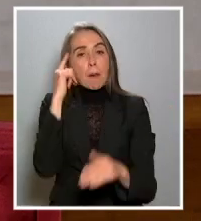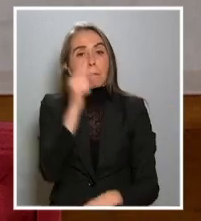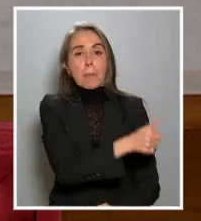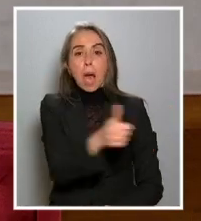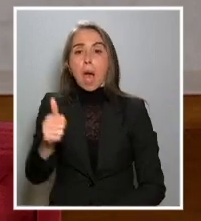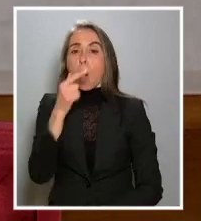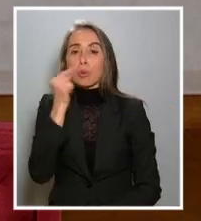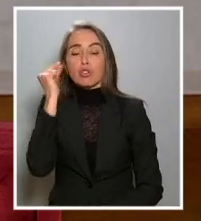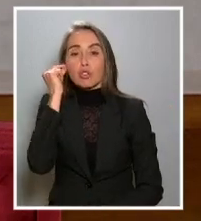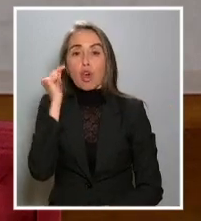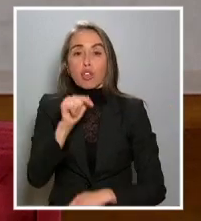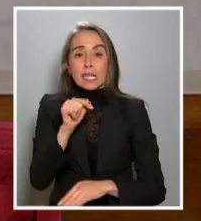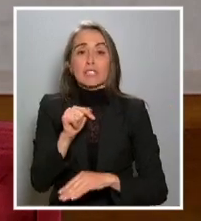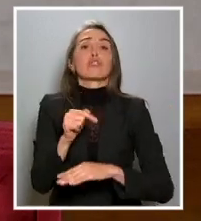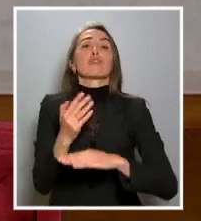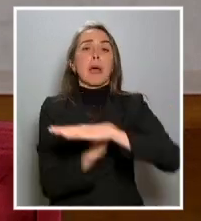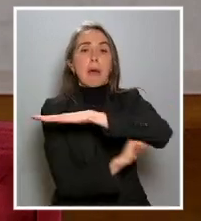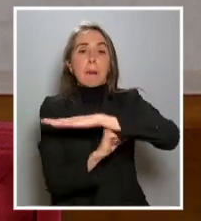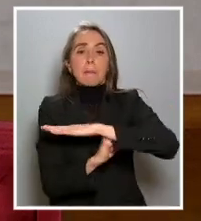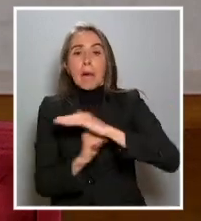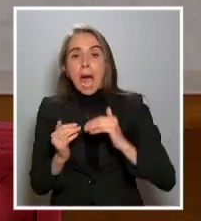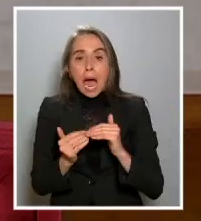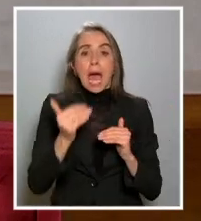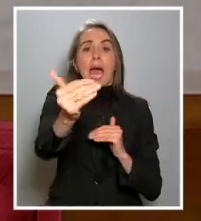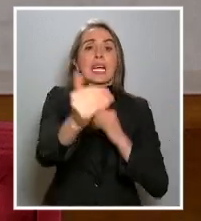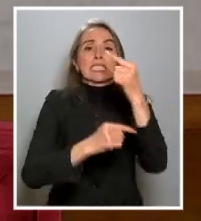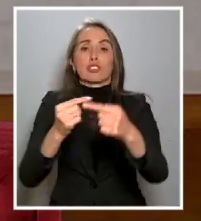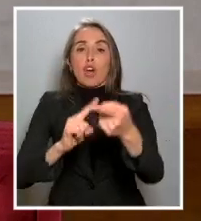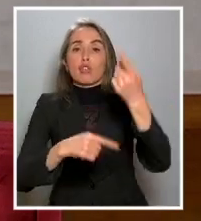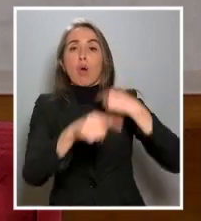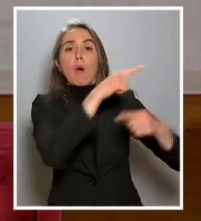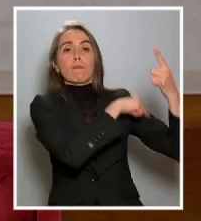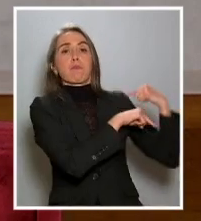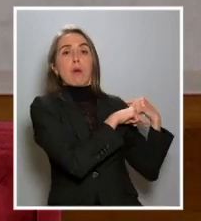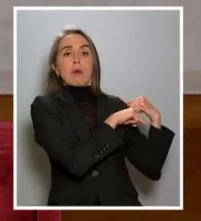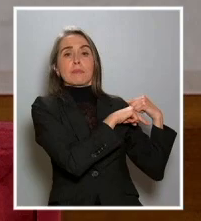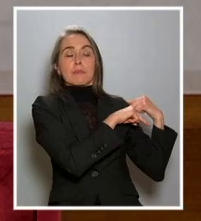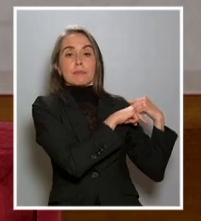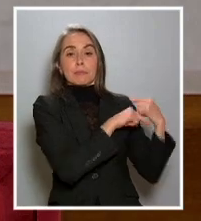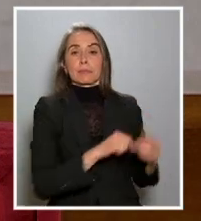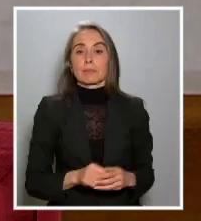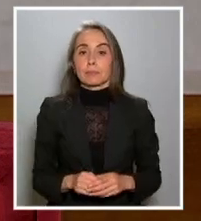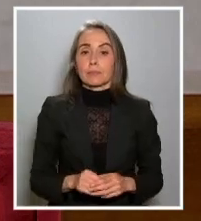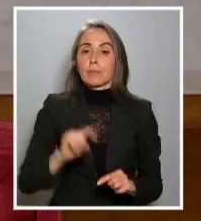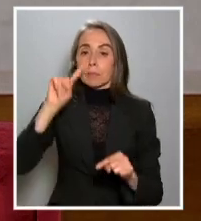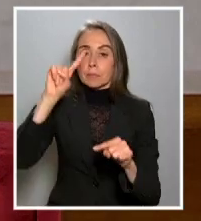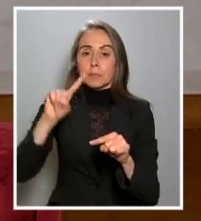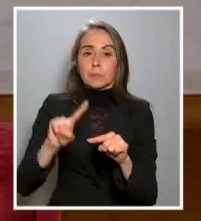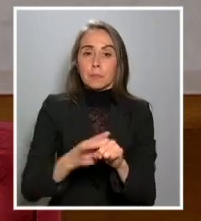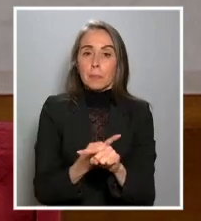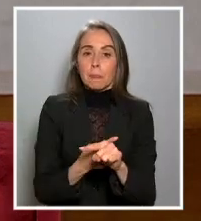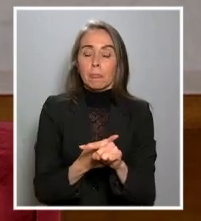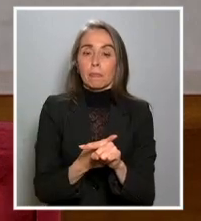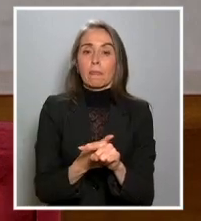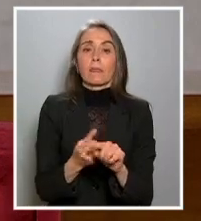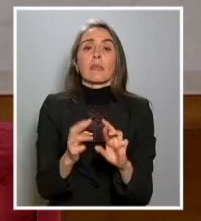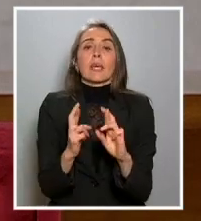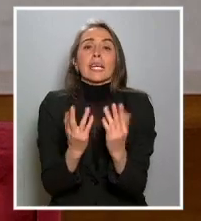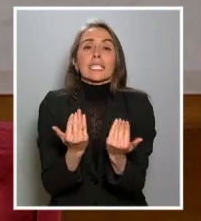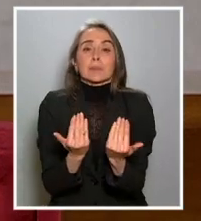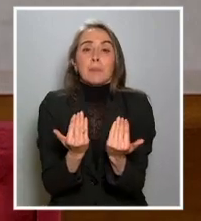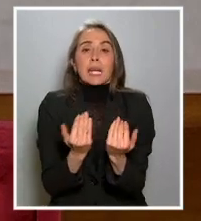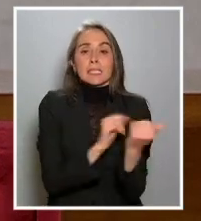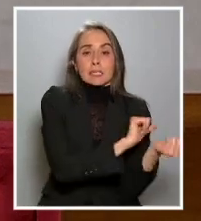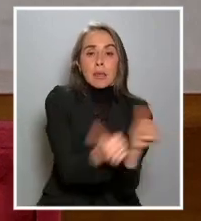que busque conducir la historia, no hacerla retroceder. Una vez más, que la esperanza